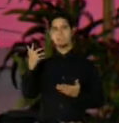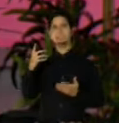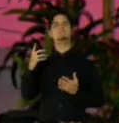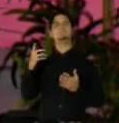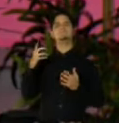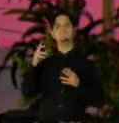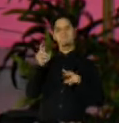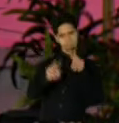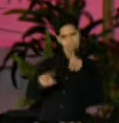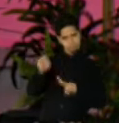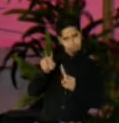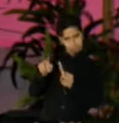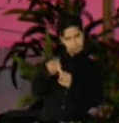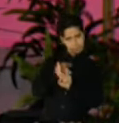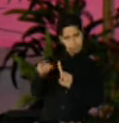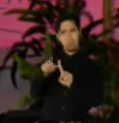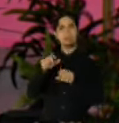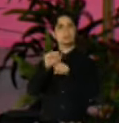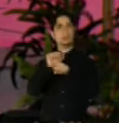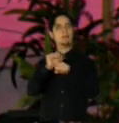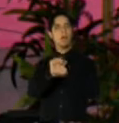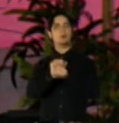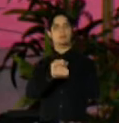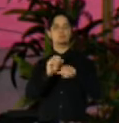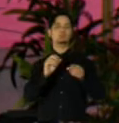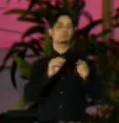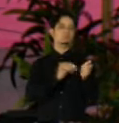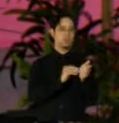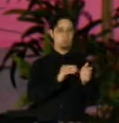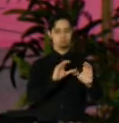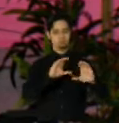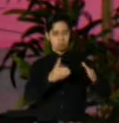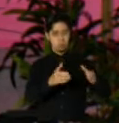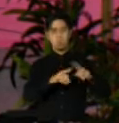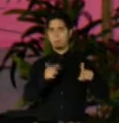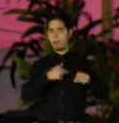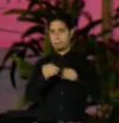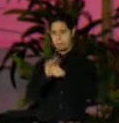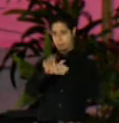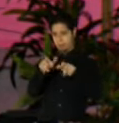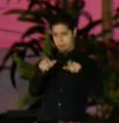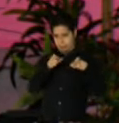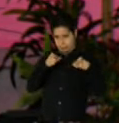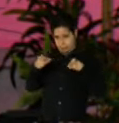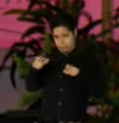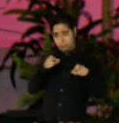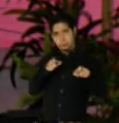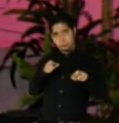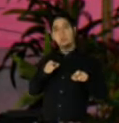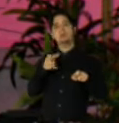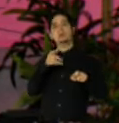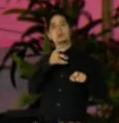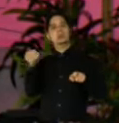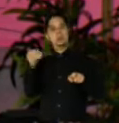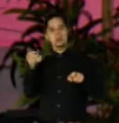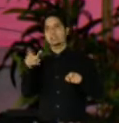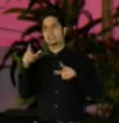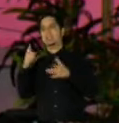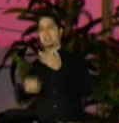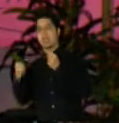Task Force médico nombrado por la gobernadora Wanda Vázquez para manejar la pandemia en Puerto Rico versus las funciones que realiza